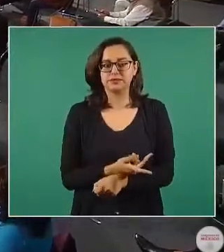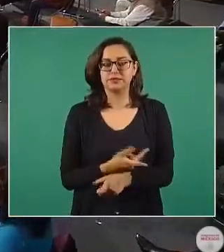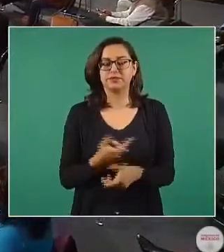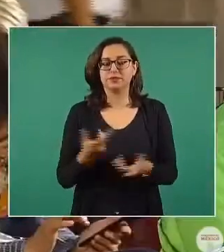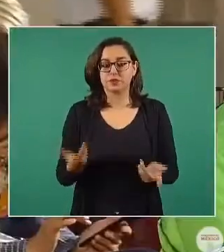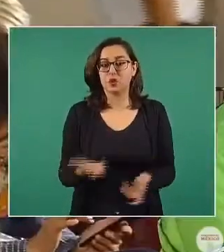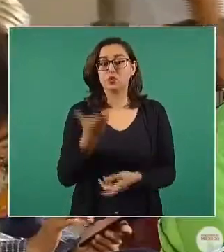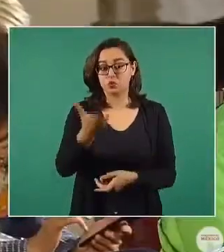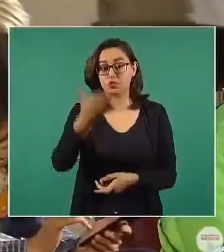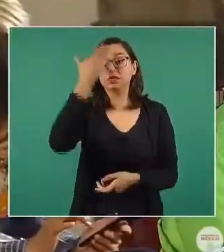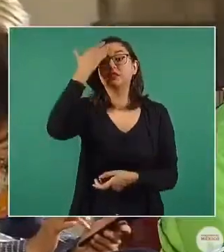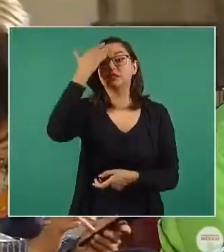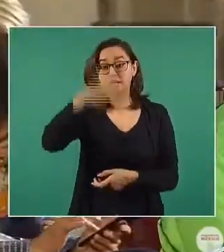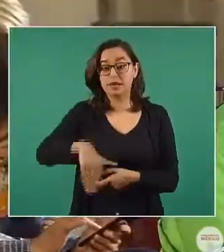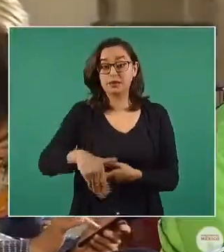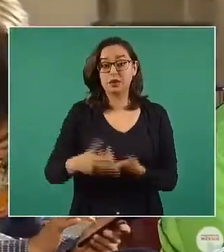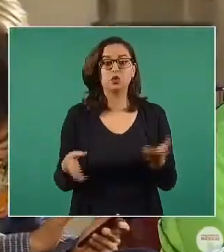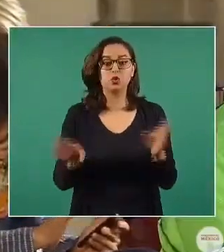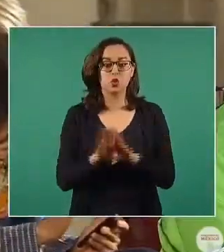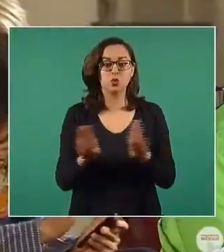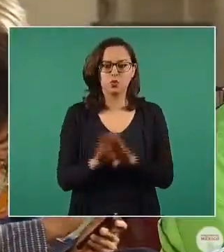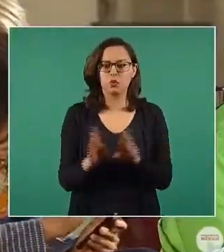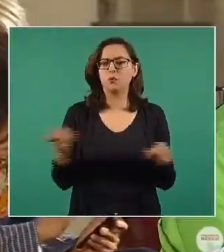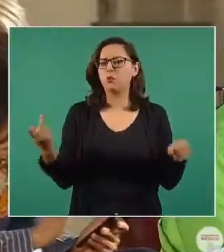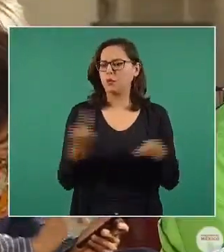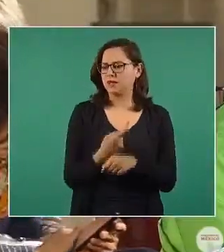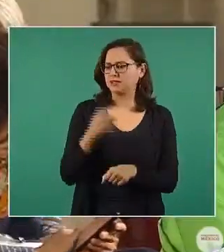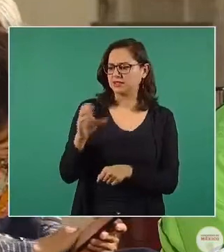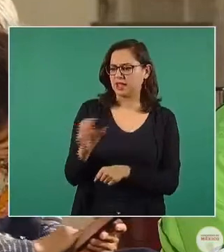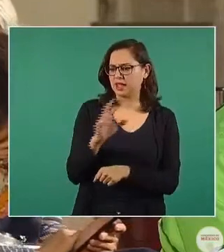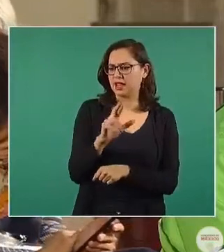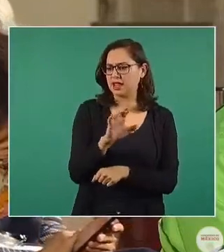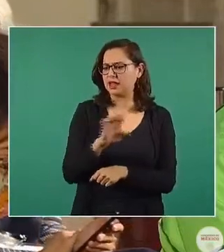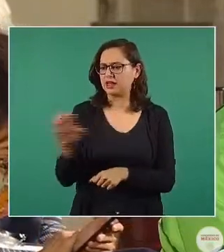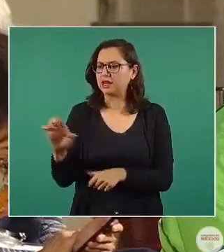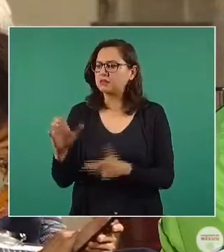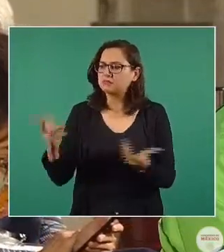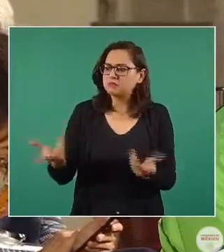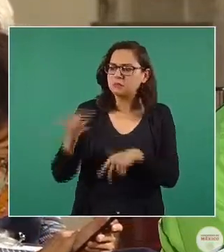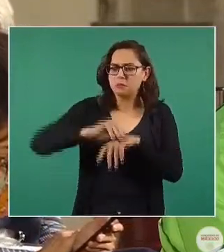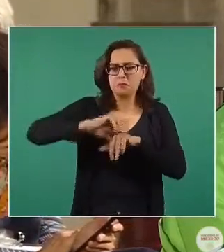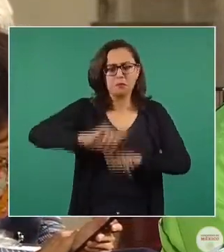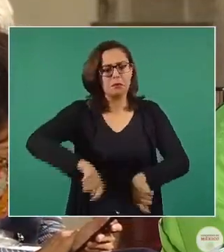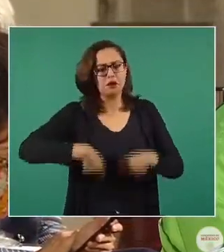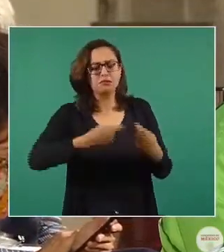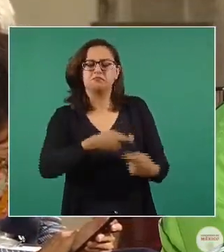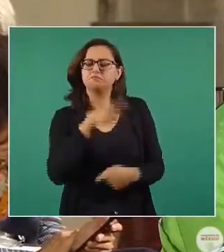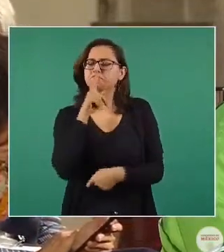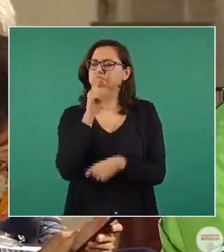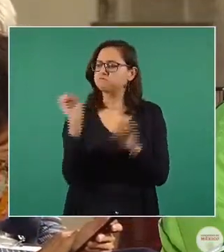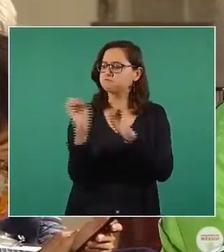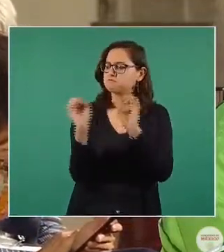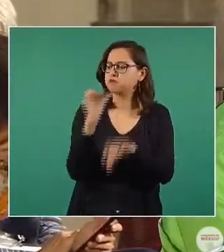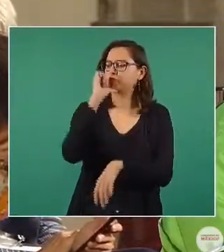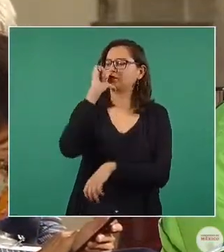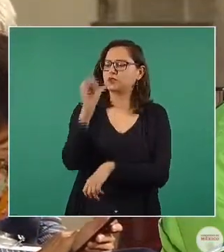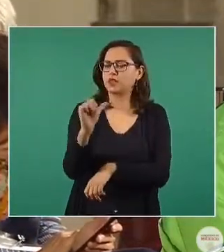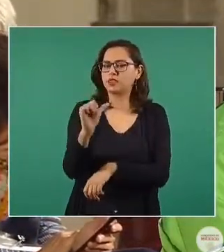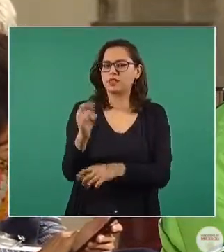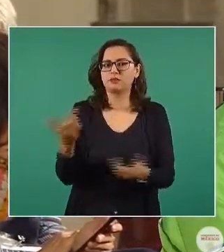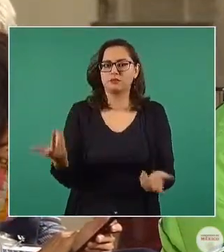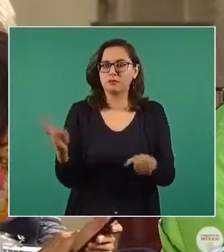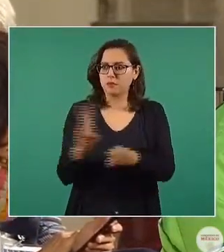pregunto si está enterado, y a qué atribuiría que la CRE tenga este retraso sobre estas autorizaciones,